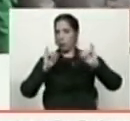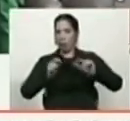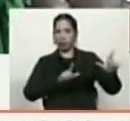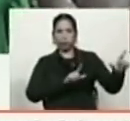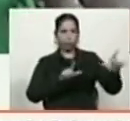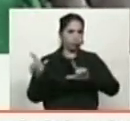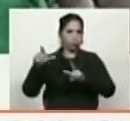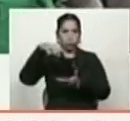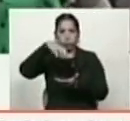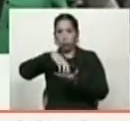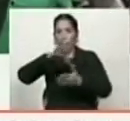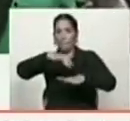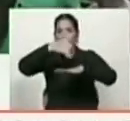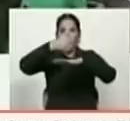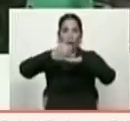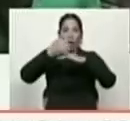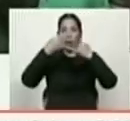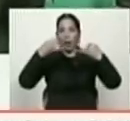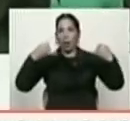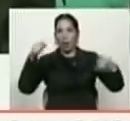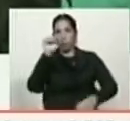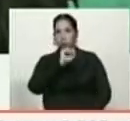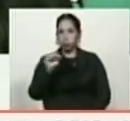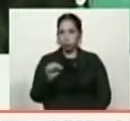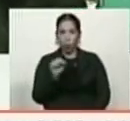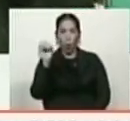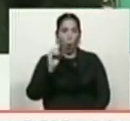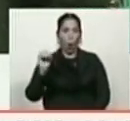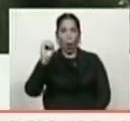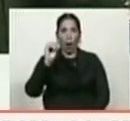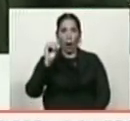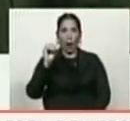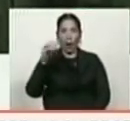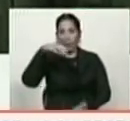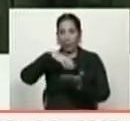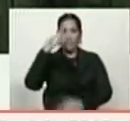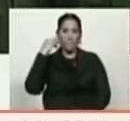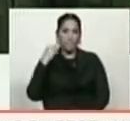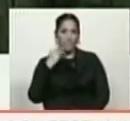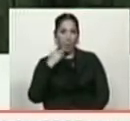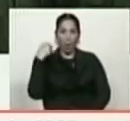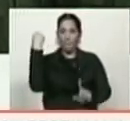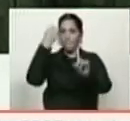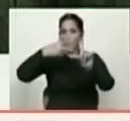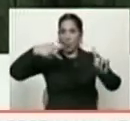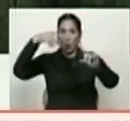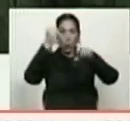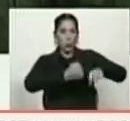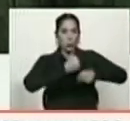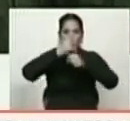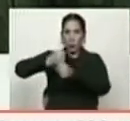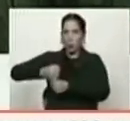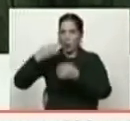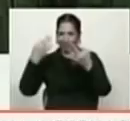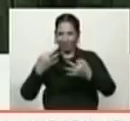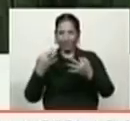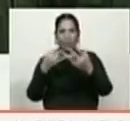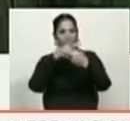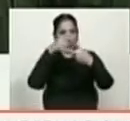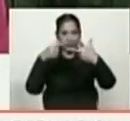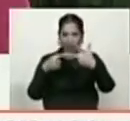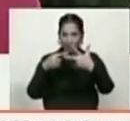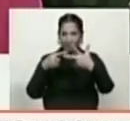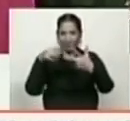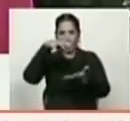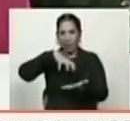Eléctrico en el sur oriente del país con los estados Bolívar, Amazonas y Delta Amacuro, siempre buscando la protección